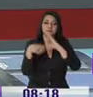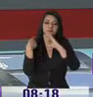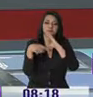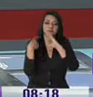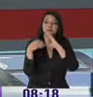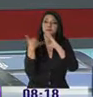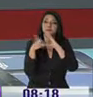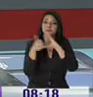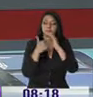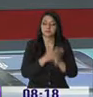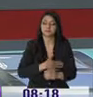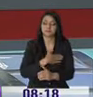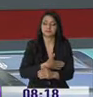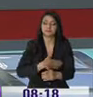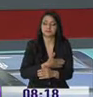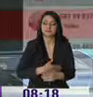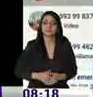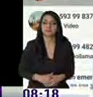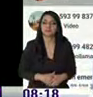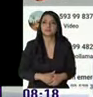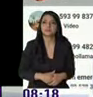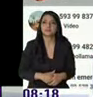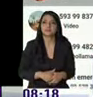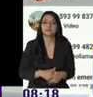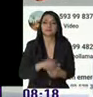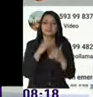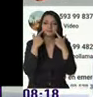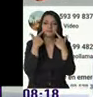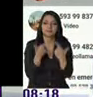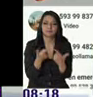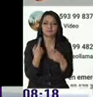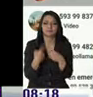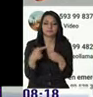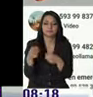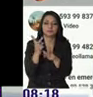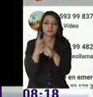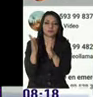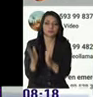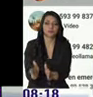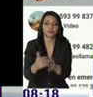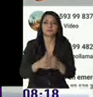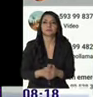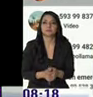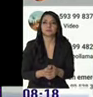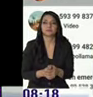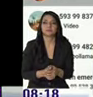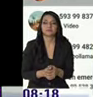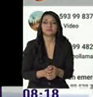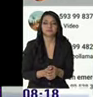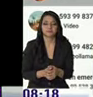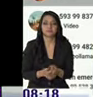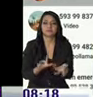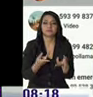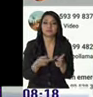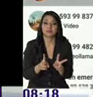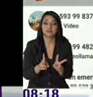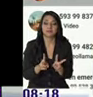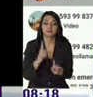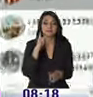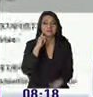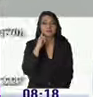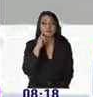amable con Sarita siempre, pues estamos vigilantes de la ciudad, nuestra productora. Y Chile, ponga los aplausos porque se lo merece este